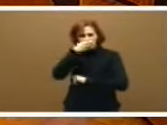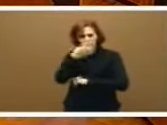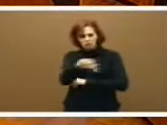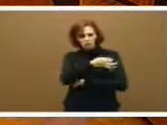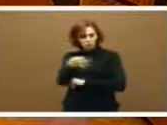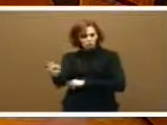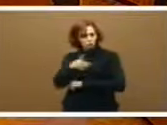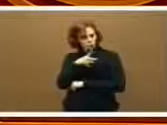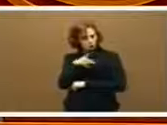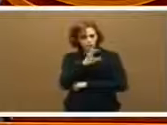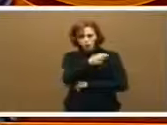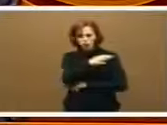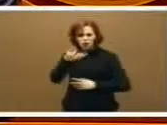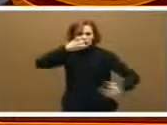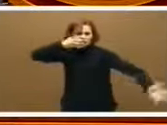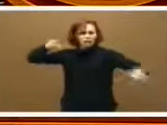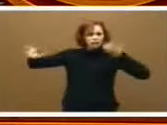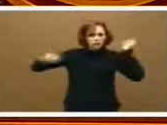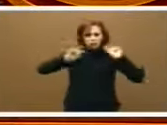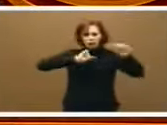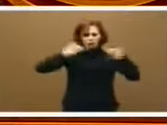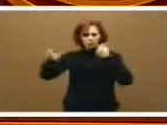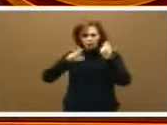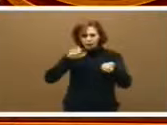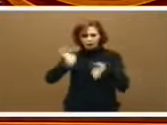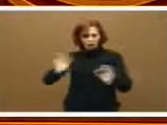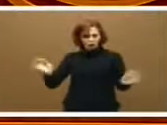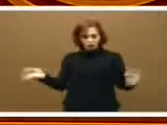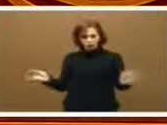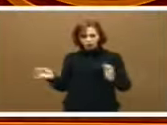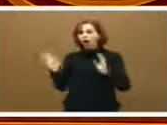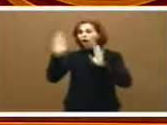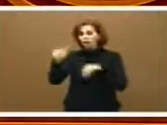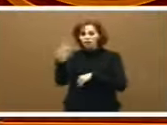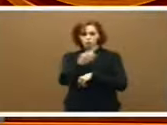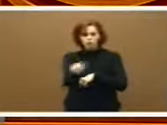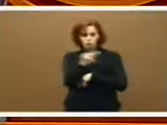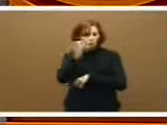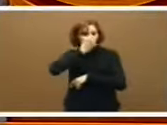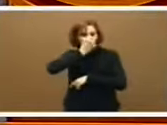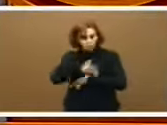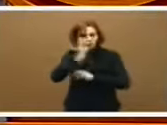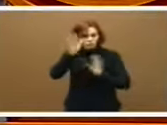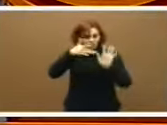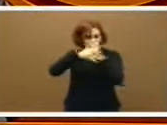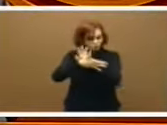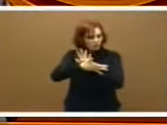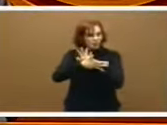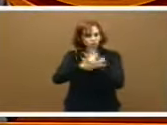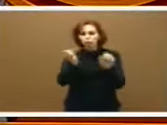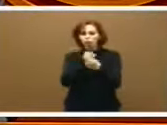correcto, lejos de gritos y desabruptos, que aseguró el mejor resultado y facilitó mucho las tareas de la mesa.